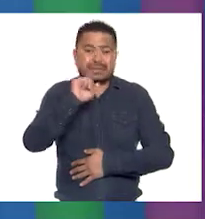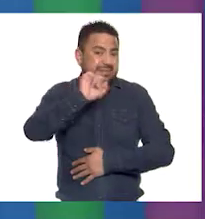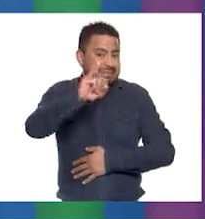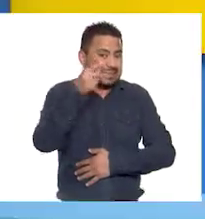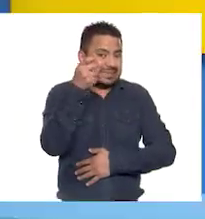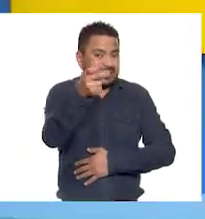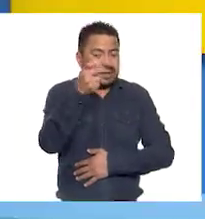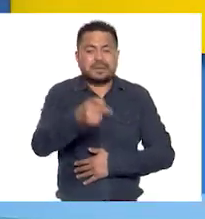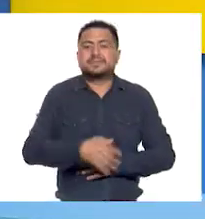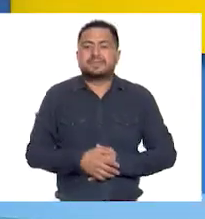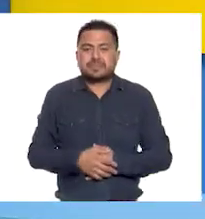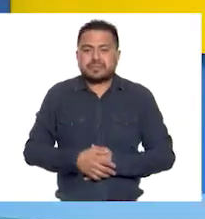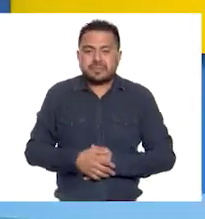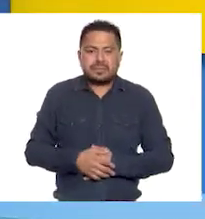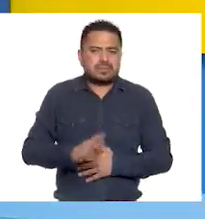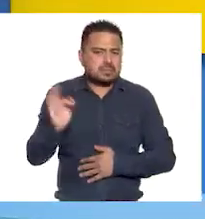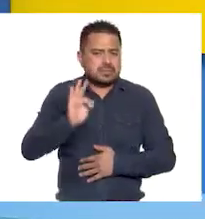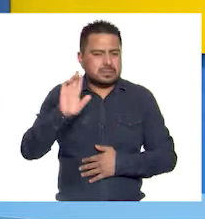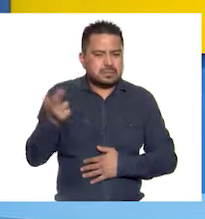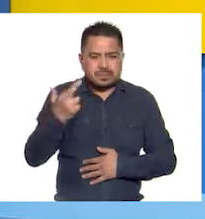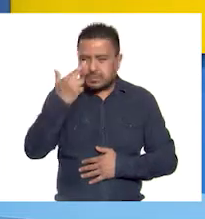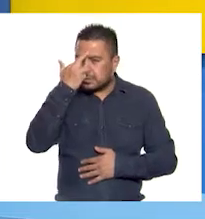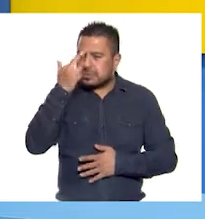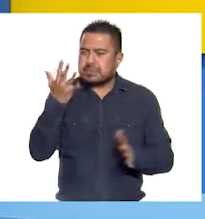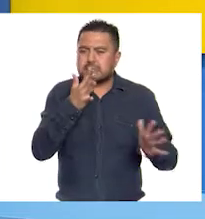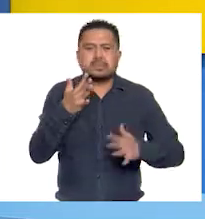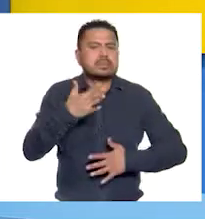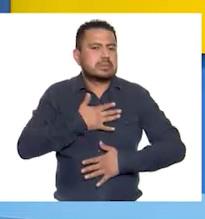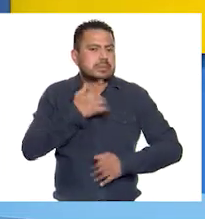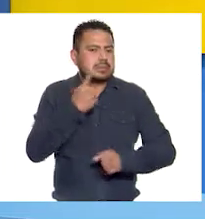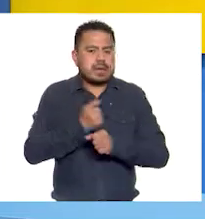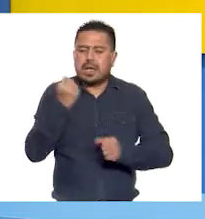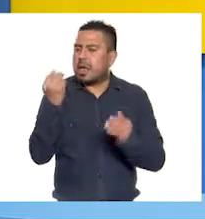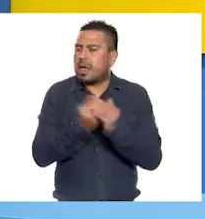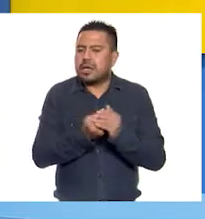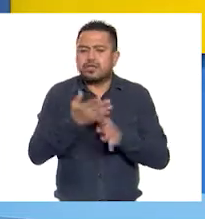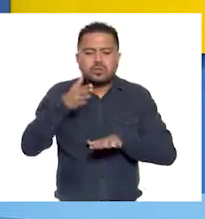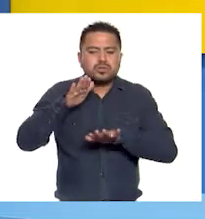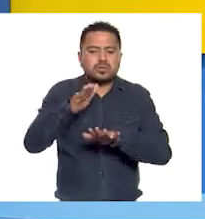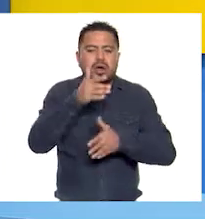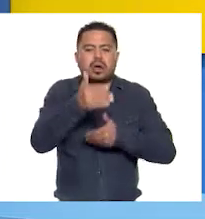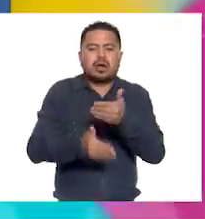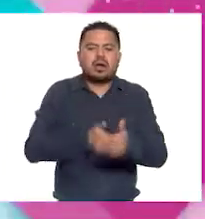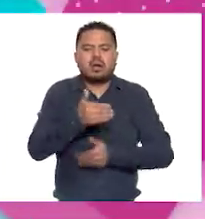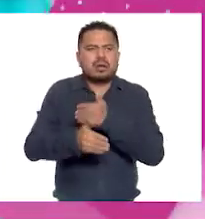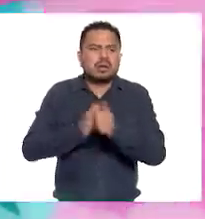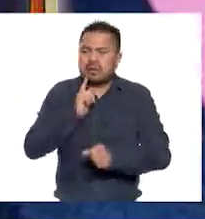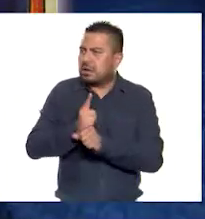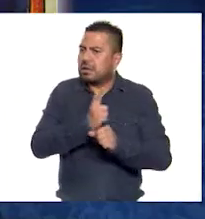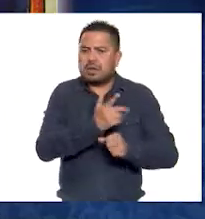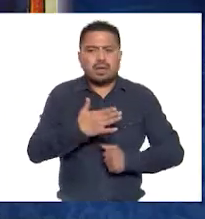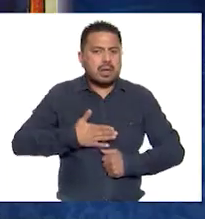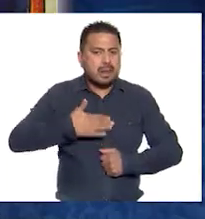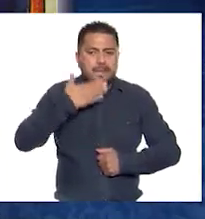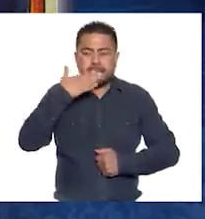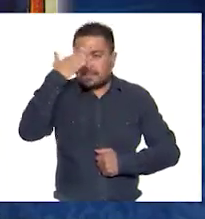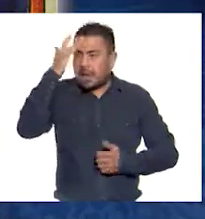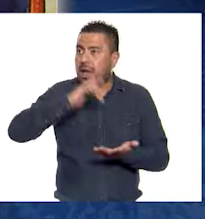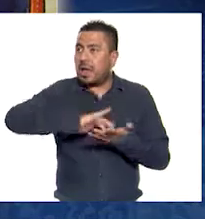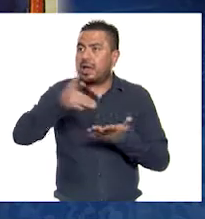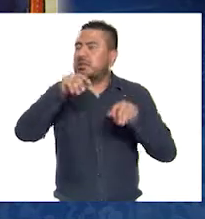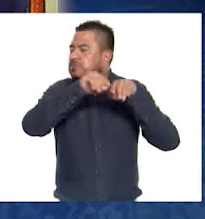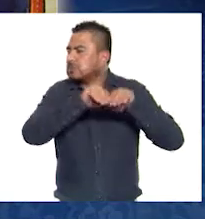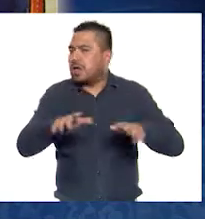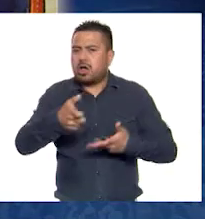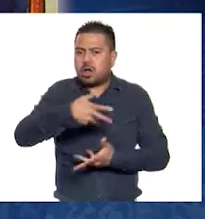Exactamente, Jenny. Y si no mal recuerdo, en nuestras primeras clases sobre la Edad Media, vimos que los musulmanes, gracias a su